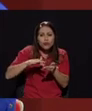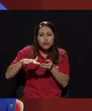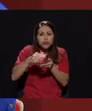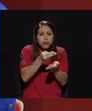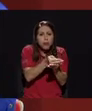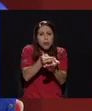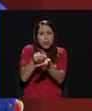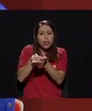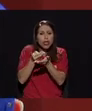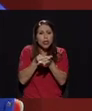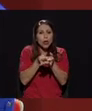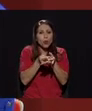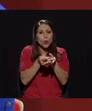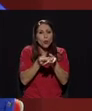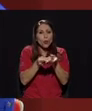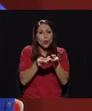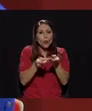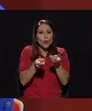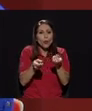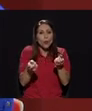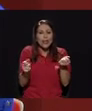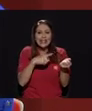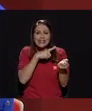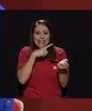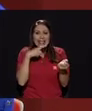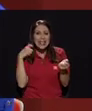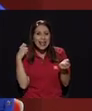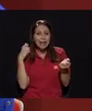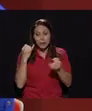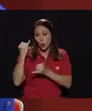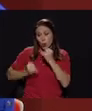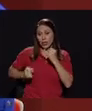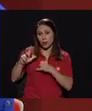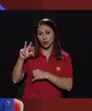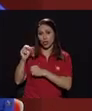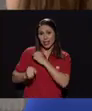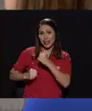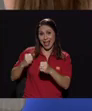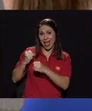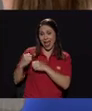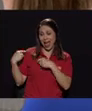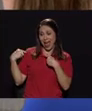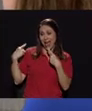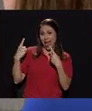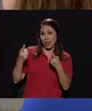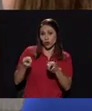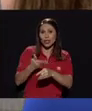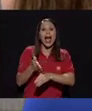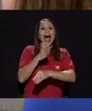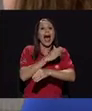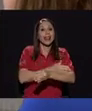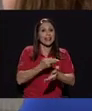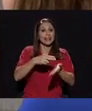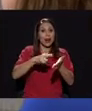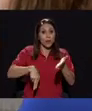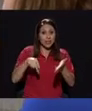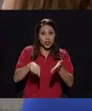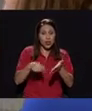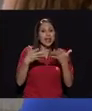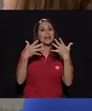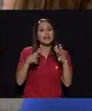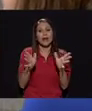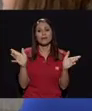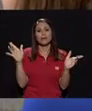se han perdido en este país en los últimos 30 años, antes de entrar a la Convención Ramsar, cerca